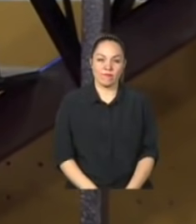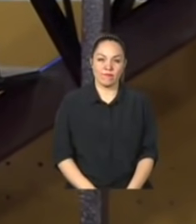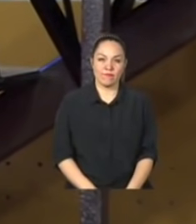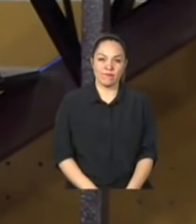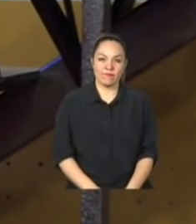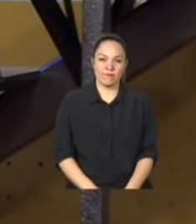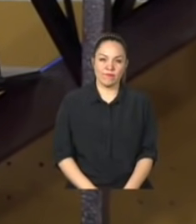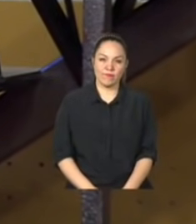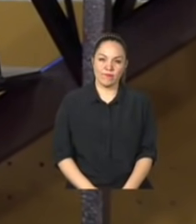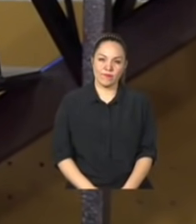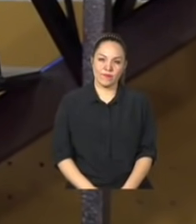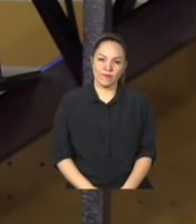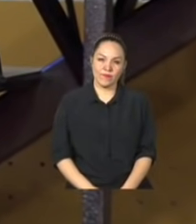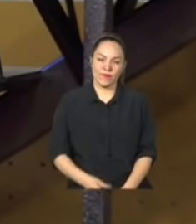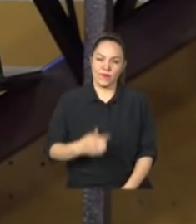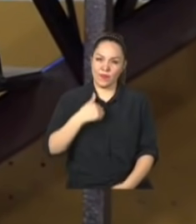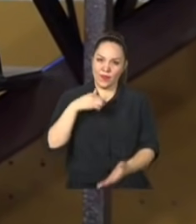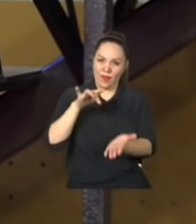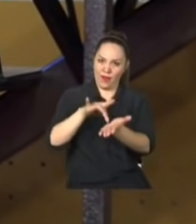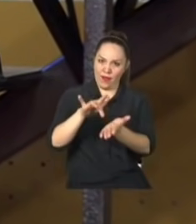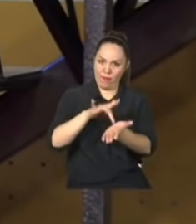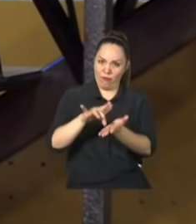¿Cuál va a ser el apoyo para nosotros los comerciantes?